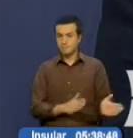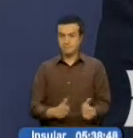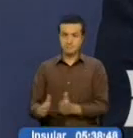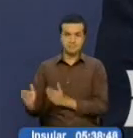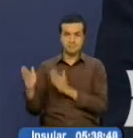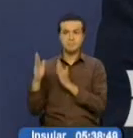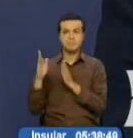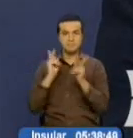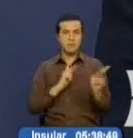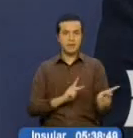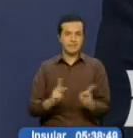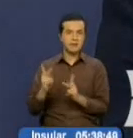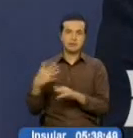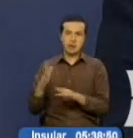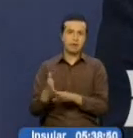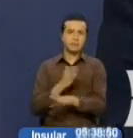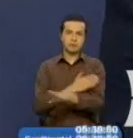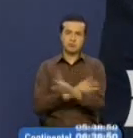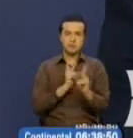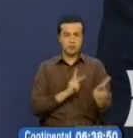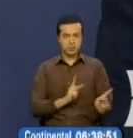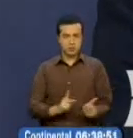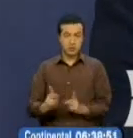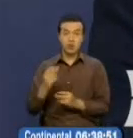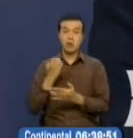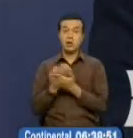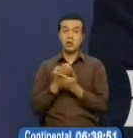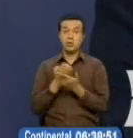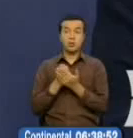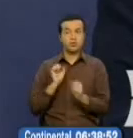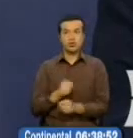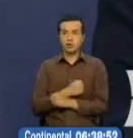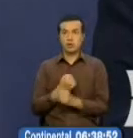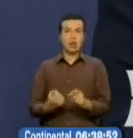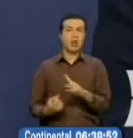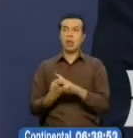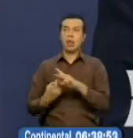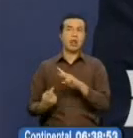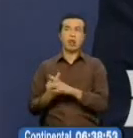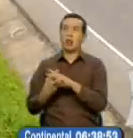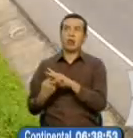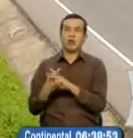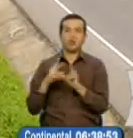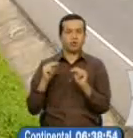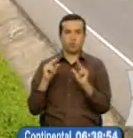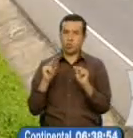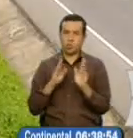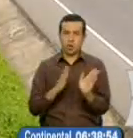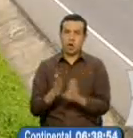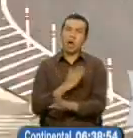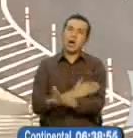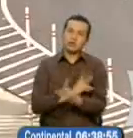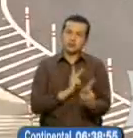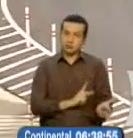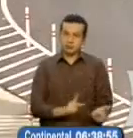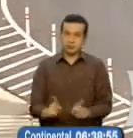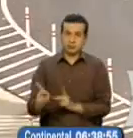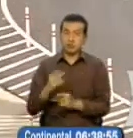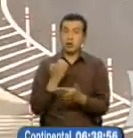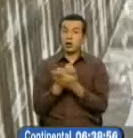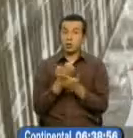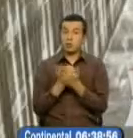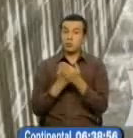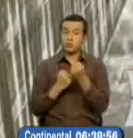una planificación que viene de tiempo atrás, porque en economía no se pueden improvisar las cosas. Recuperación económica que se sustenta